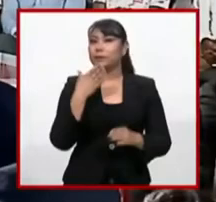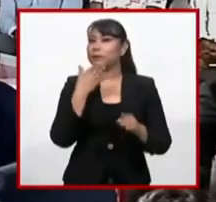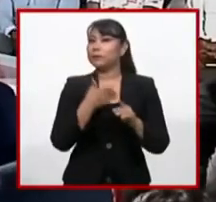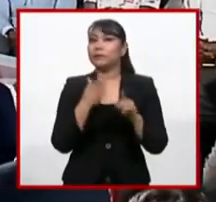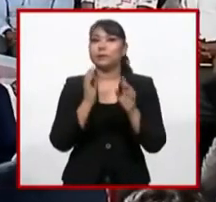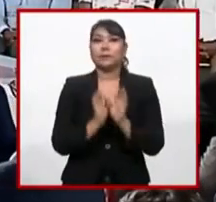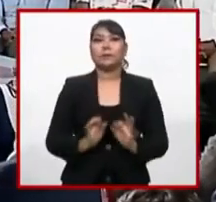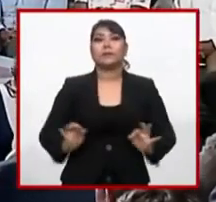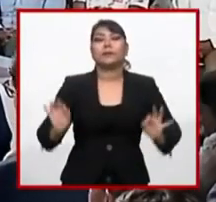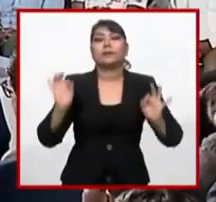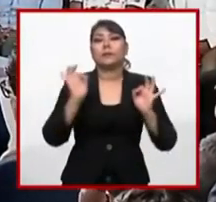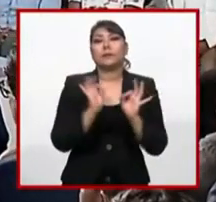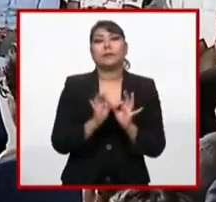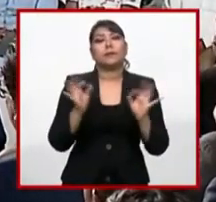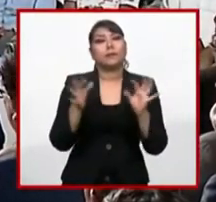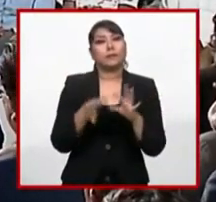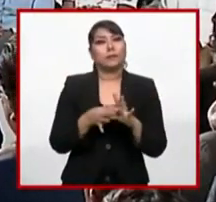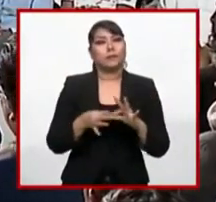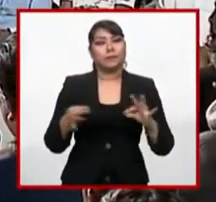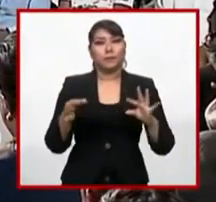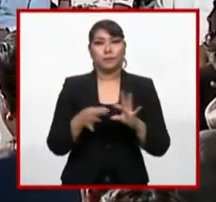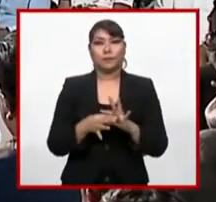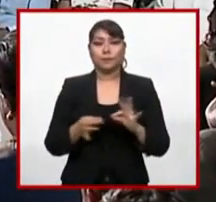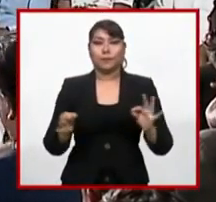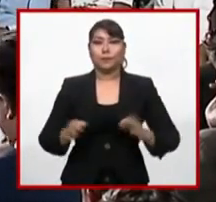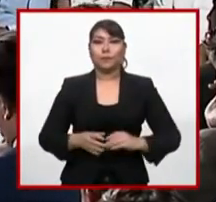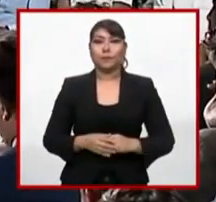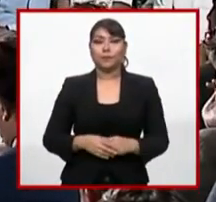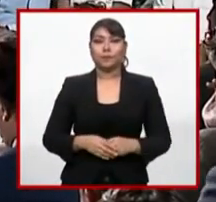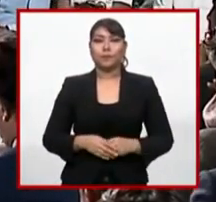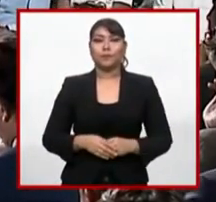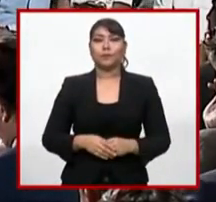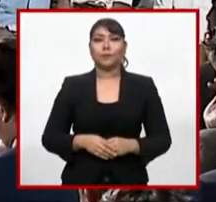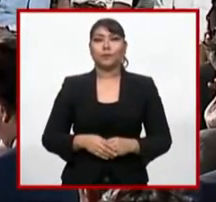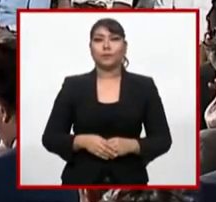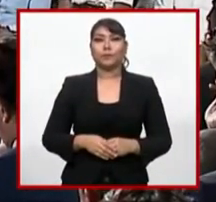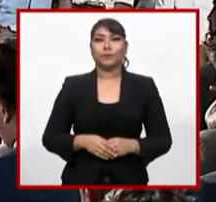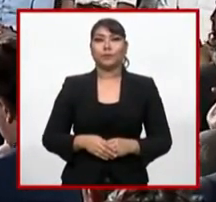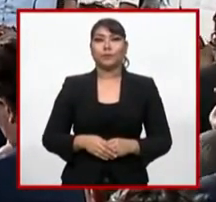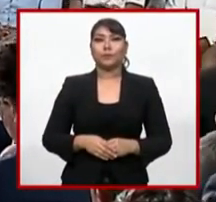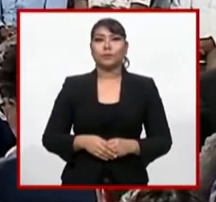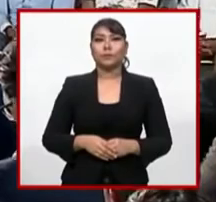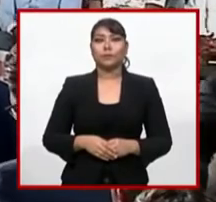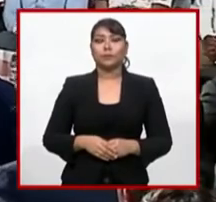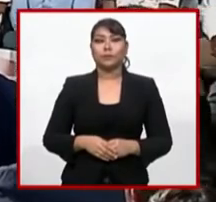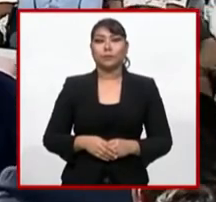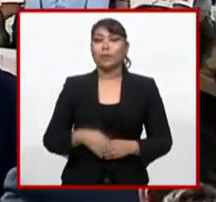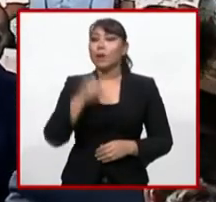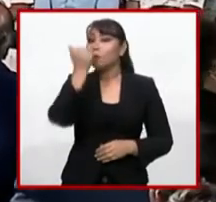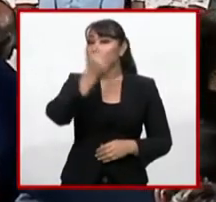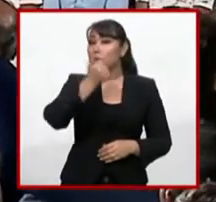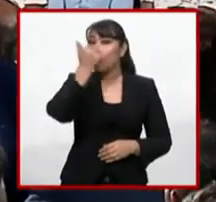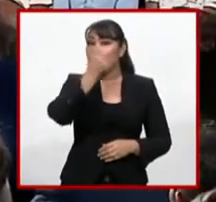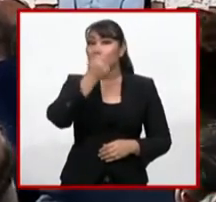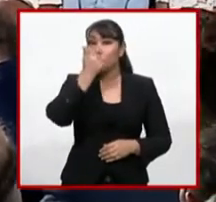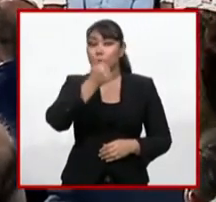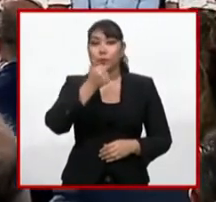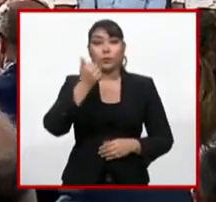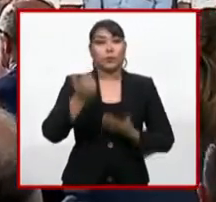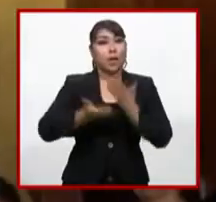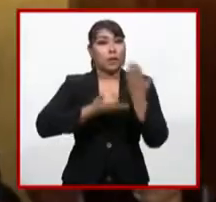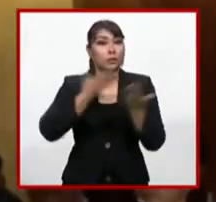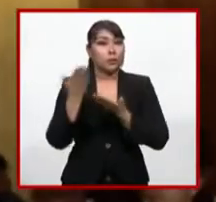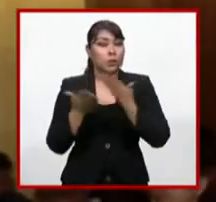señalar que en el sistema SUNEO, cuando salen los alumnos de este sistema, más